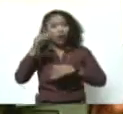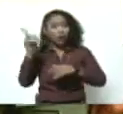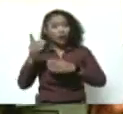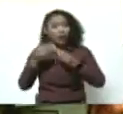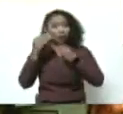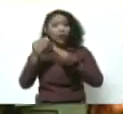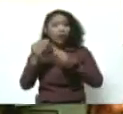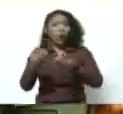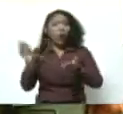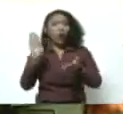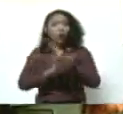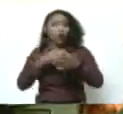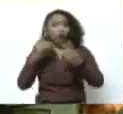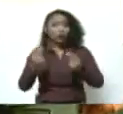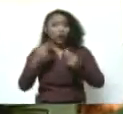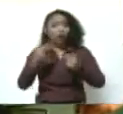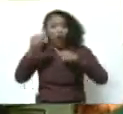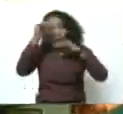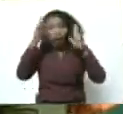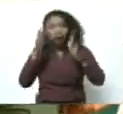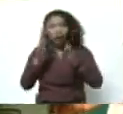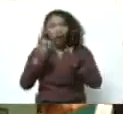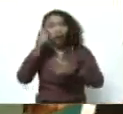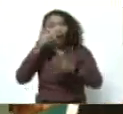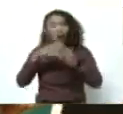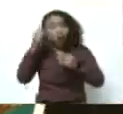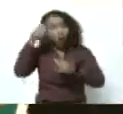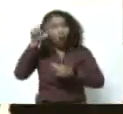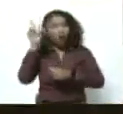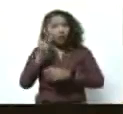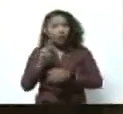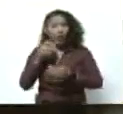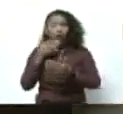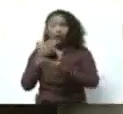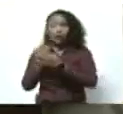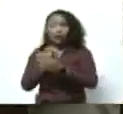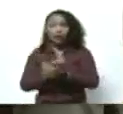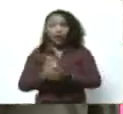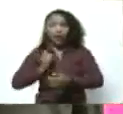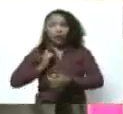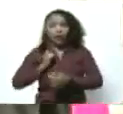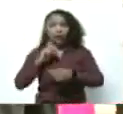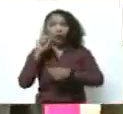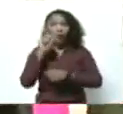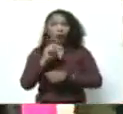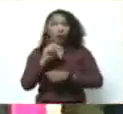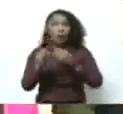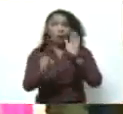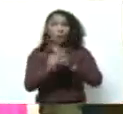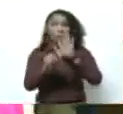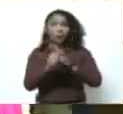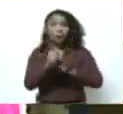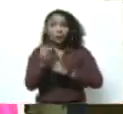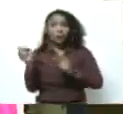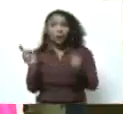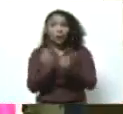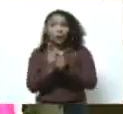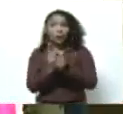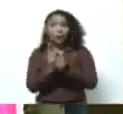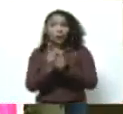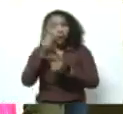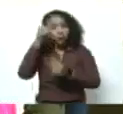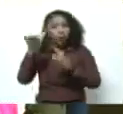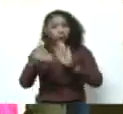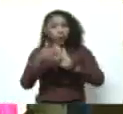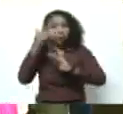dar nuevamente una buena atención a todo el pueblo venezolano. Muchas gracias. Aprovecho también para darle la palabra brevemente al ciudadano